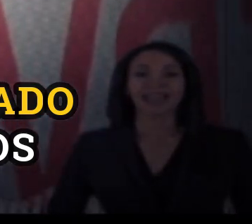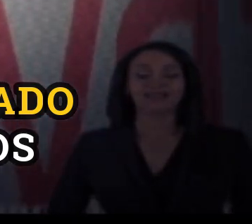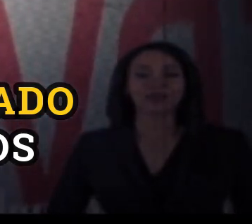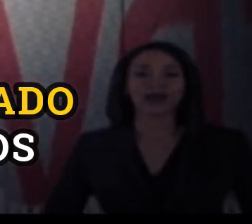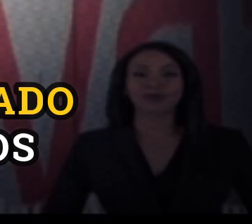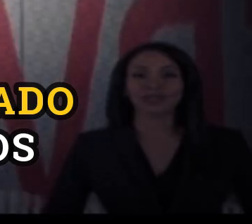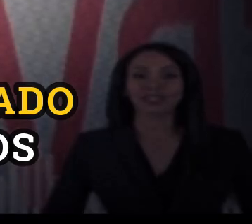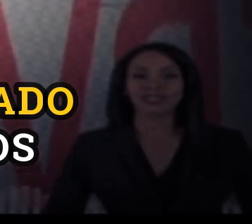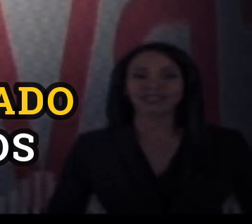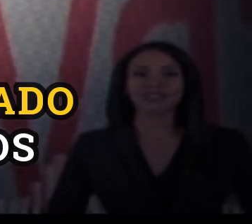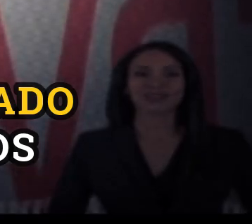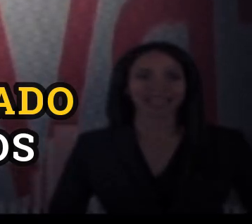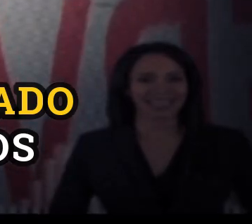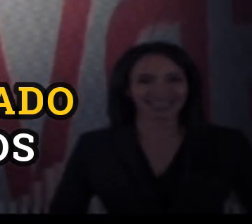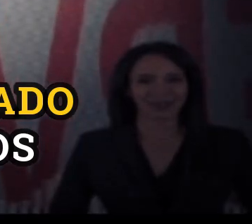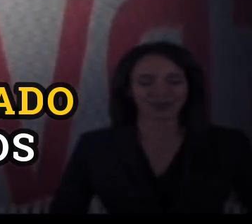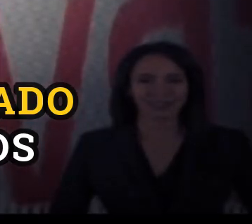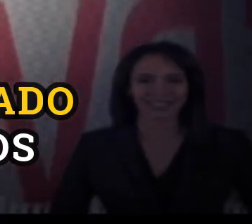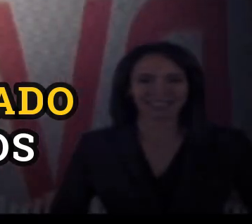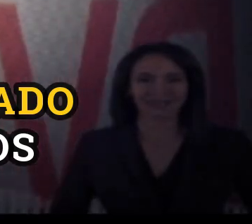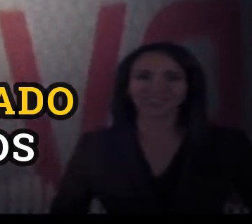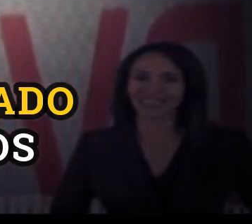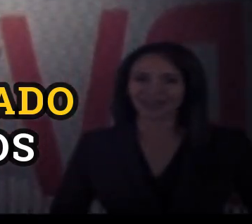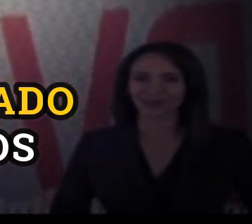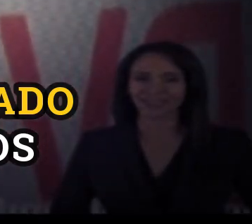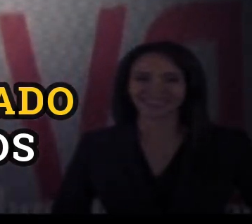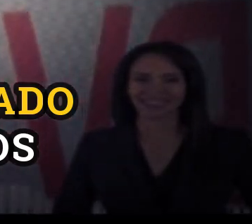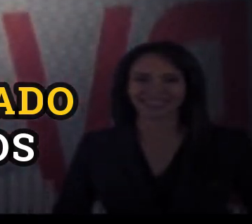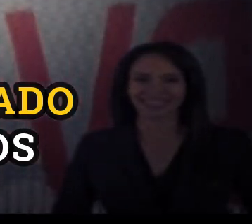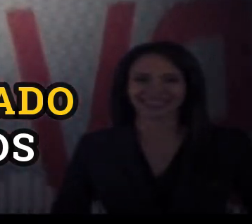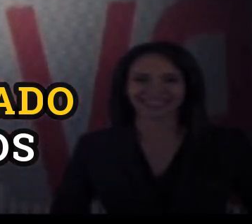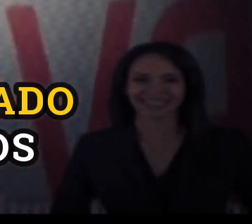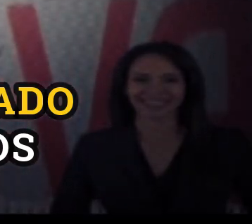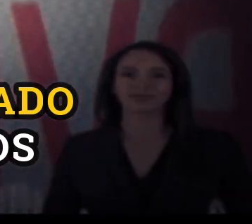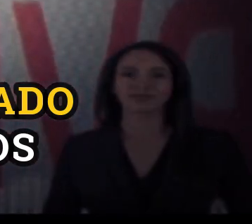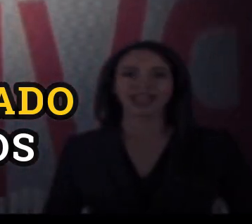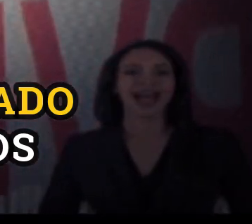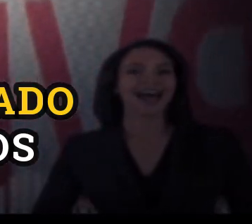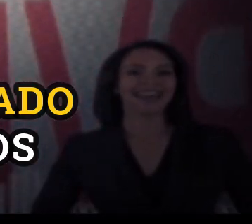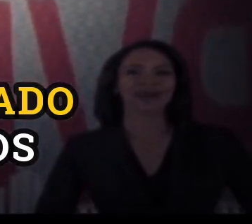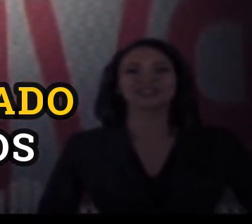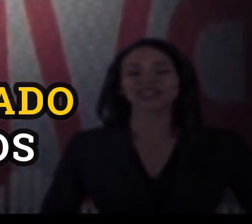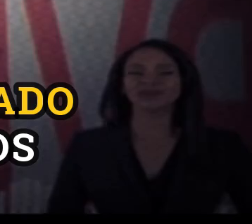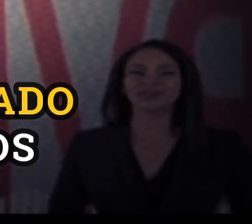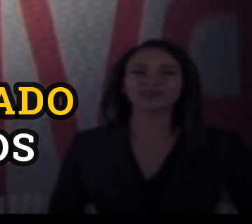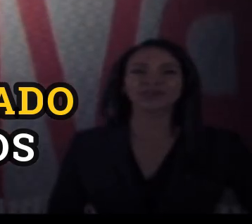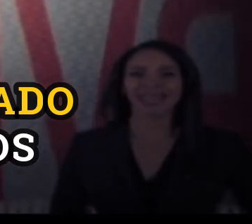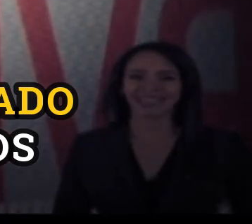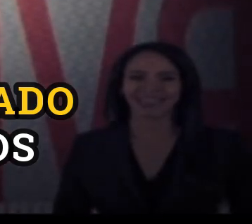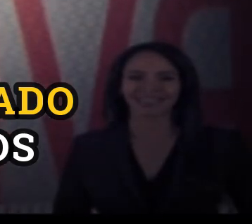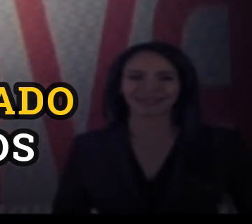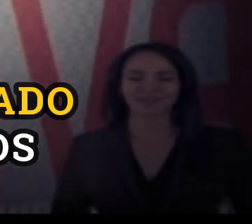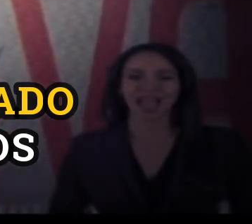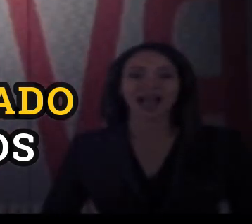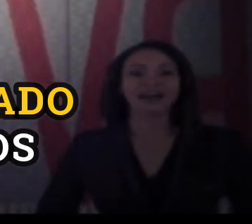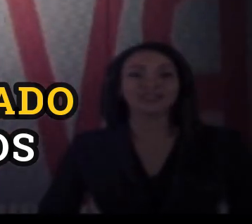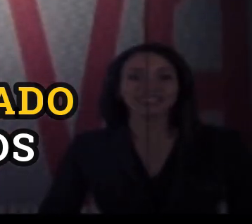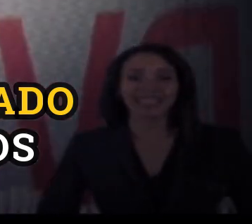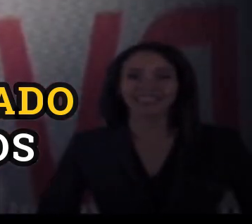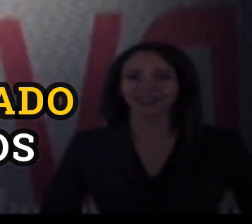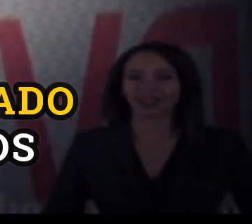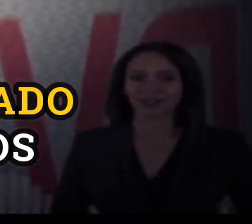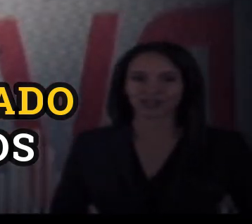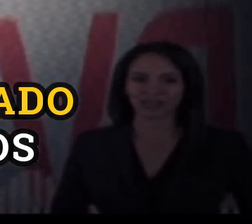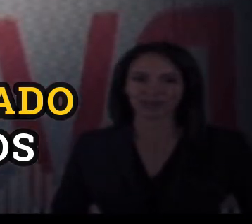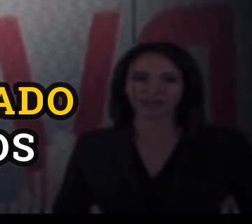un seguro como un trabajador lo hace en cualquier tipo de empresa ya que este seguro lo paga el congreso con los descuentos que les hacen a